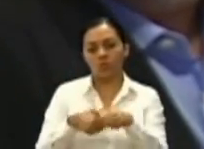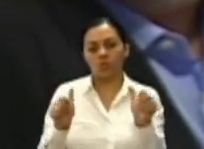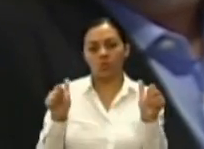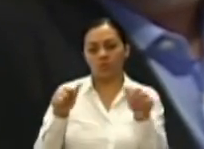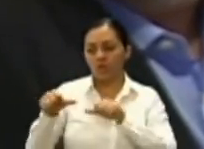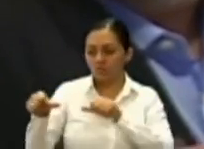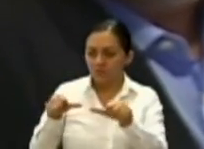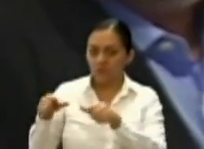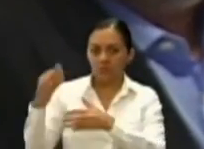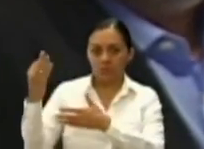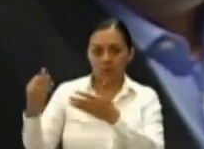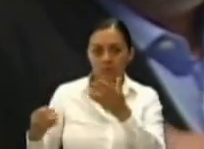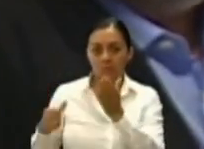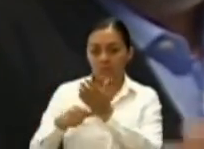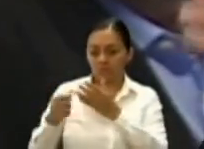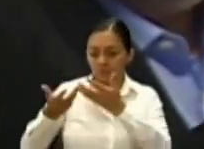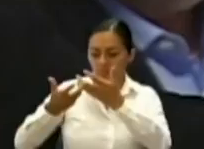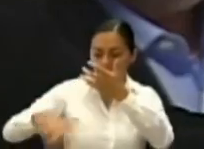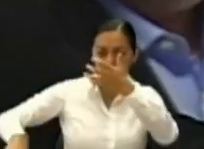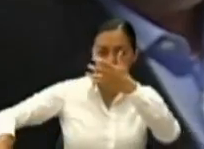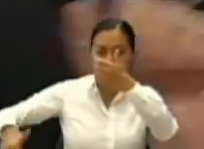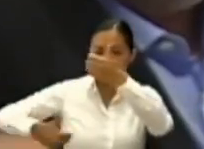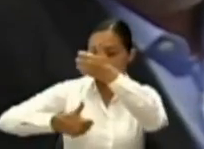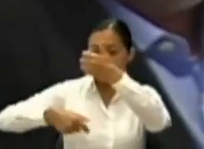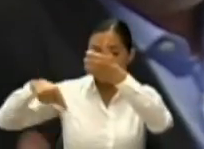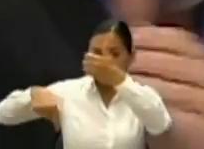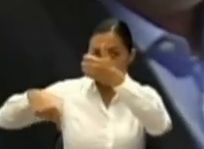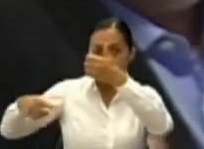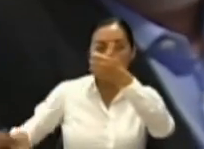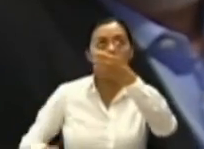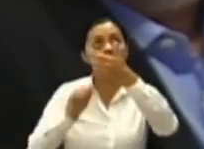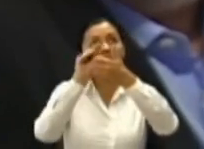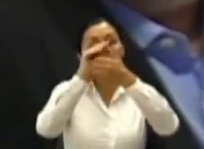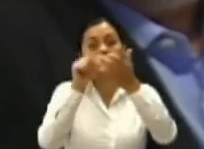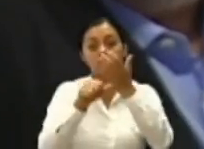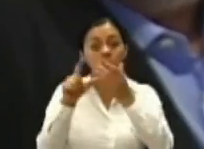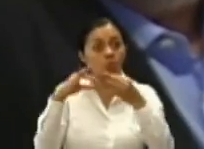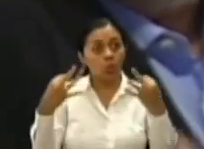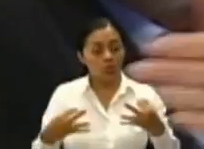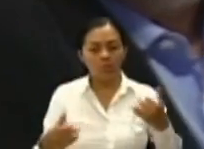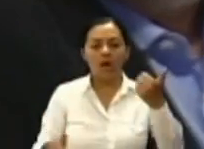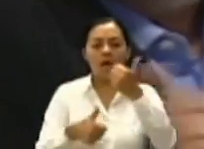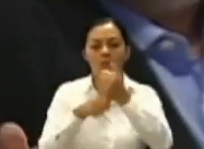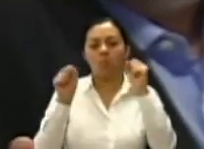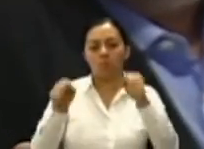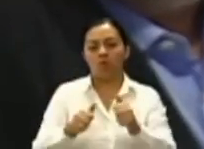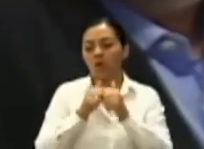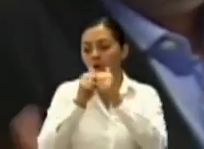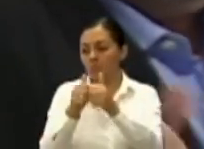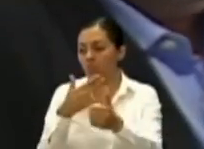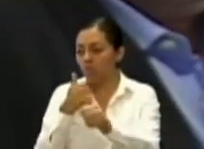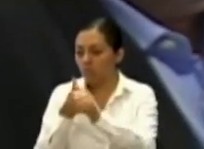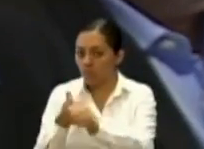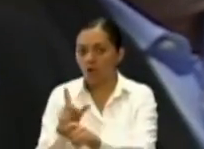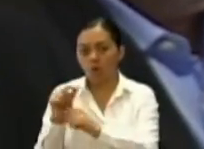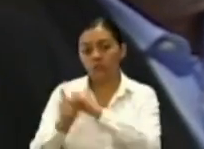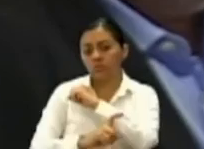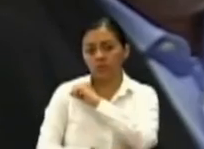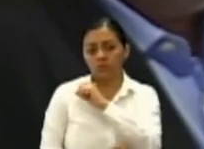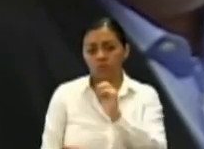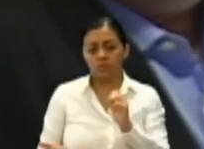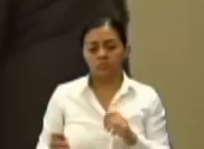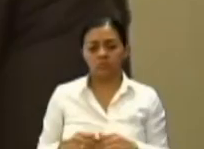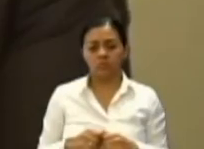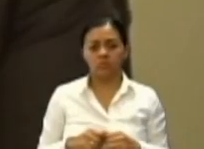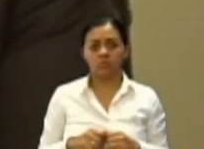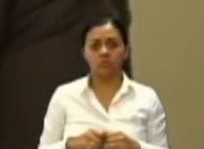financiera del ministerio que puede decirle al ministerio cuando hay un incumplimiento y puede acompañar en el mejoramiento o sancionar cuando es el caso